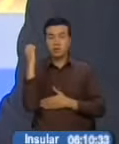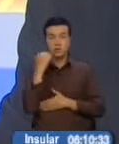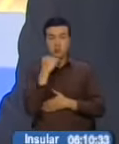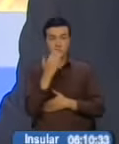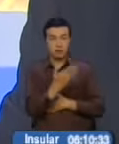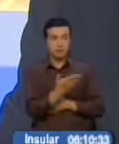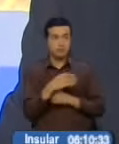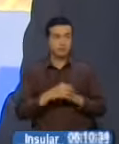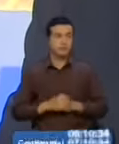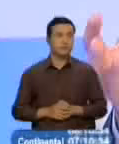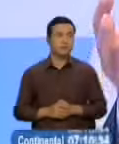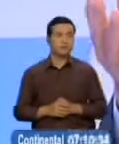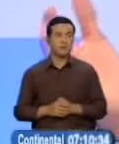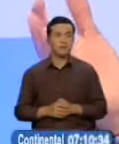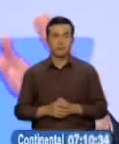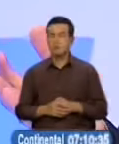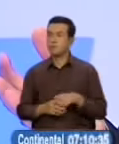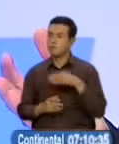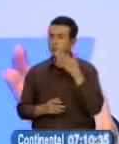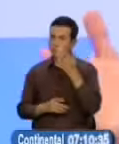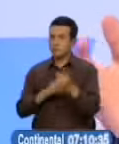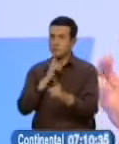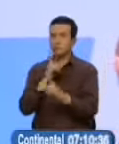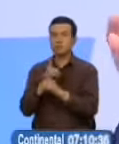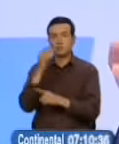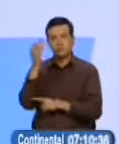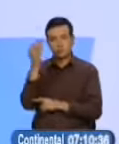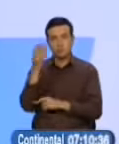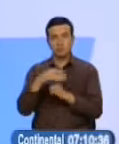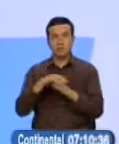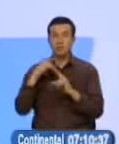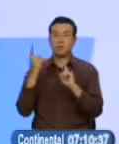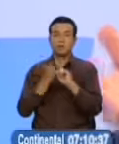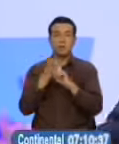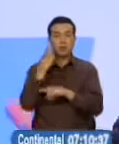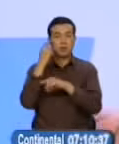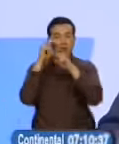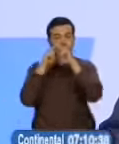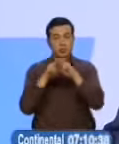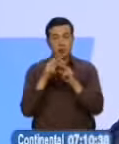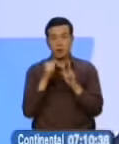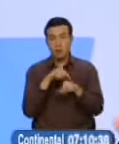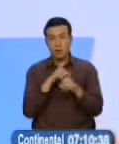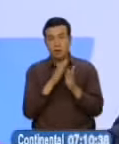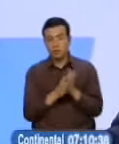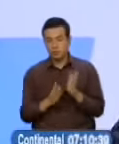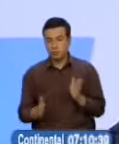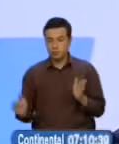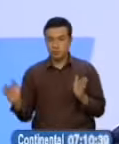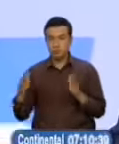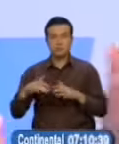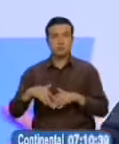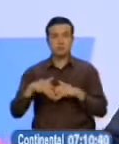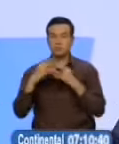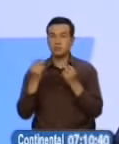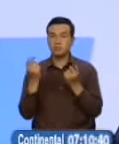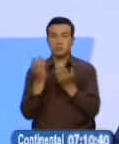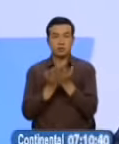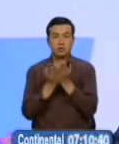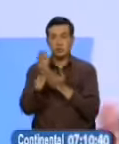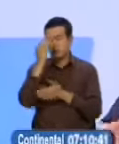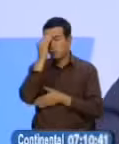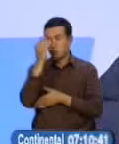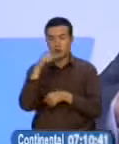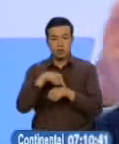presentado? Y eso es lo que efectivamente se hizo. Primero hay que revisar en qué tiempo nosotros logramos restablecer el servicio